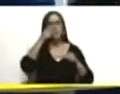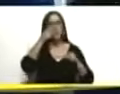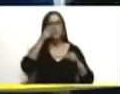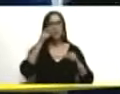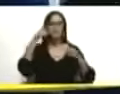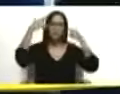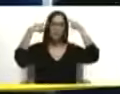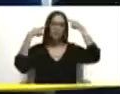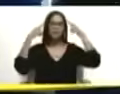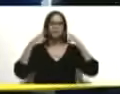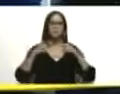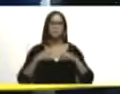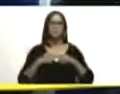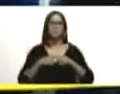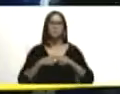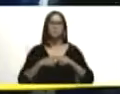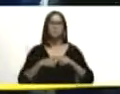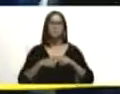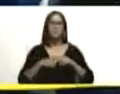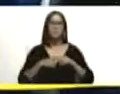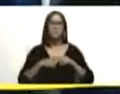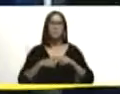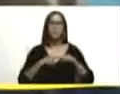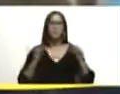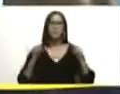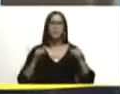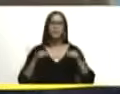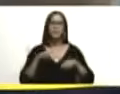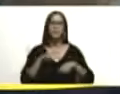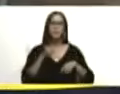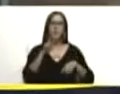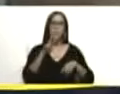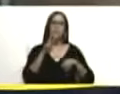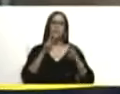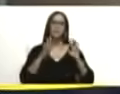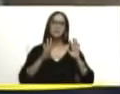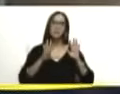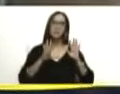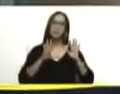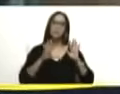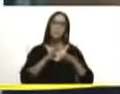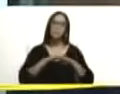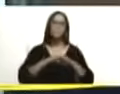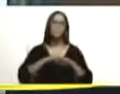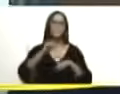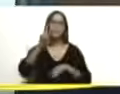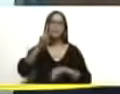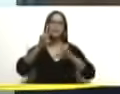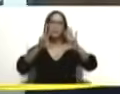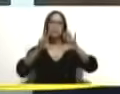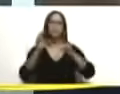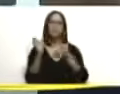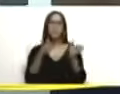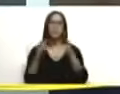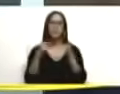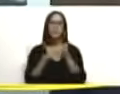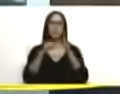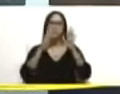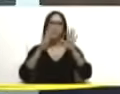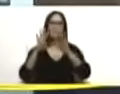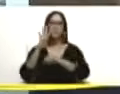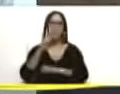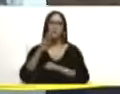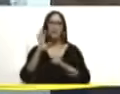claro, de Chávez. Pues. Esto fue el lunes 28 de marzo de 1994 a las 5